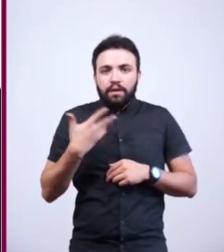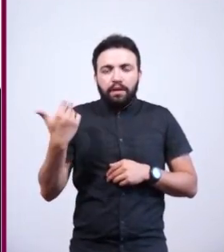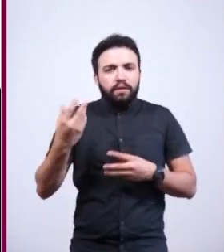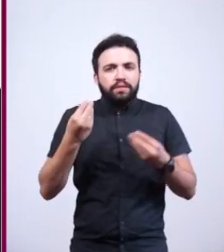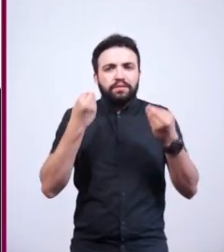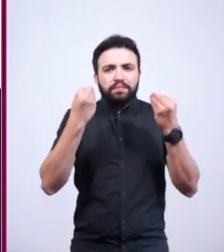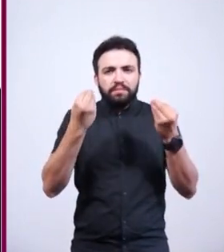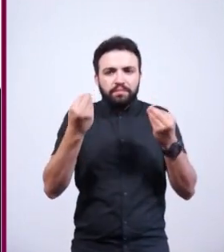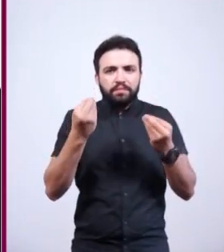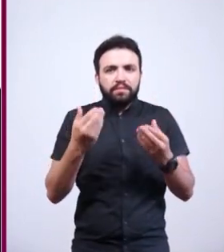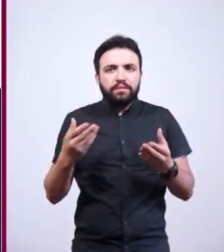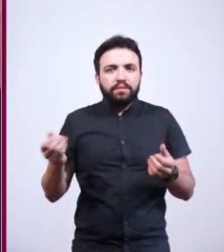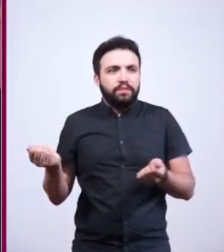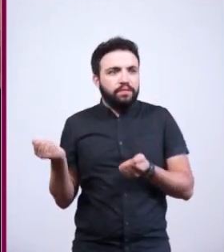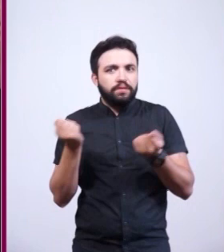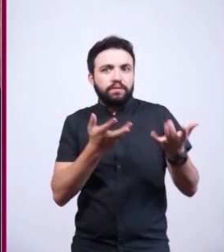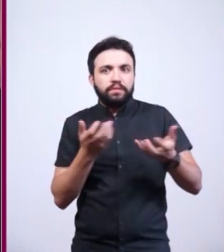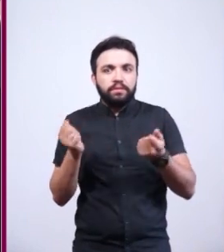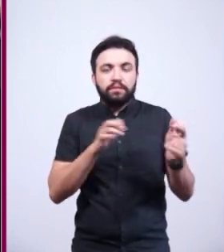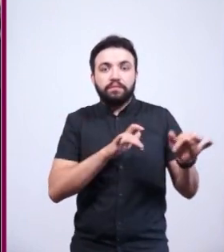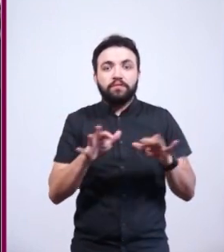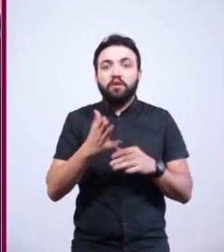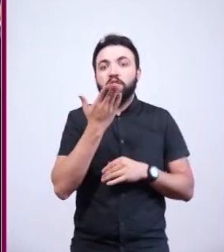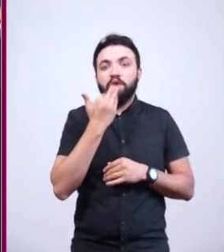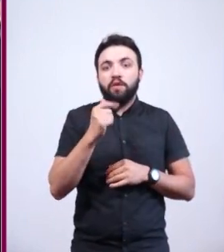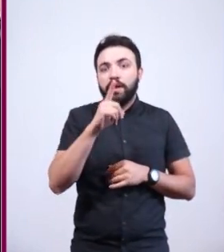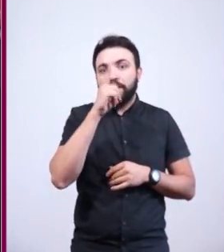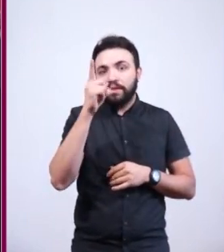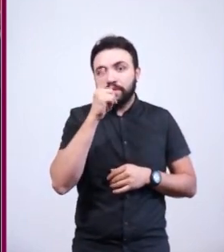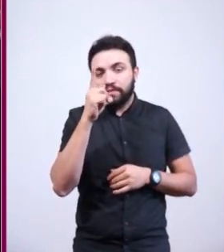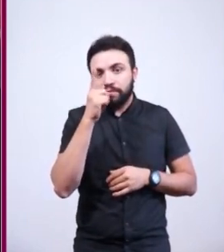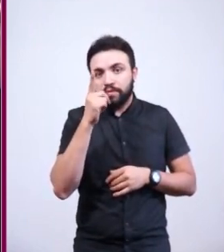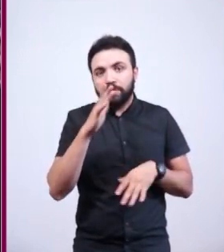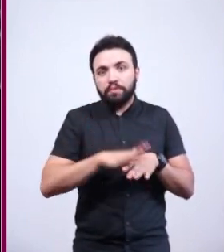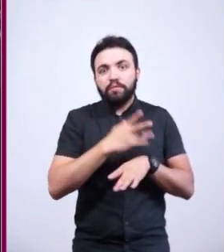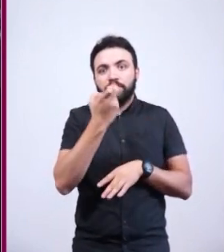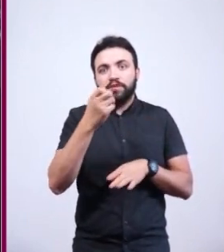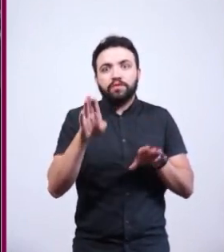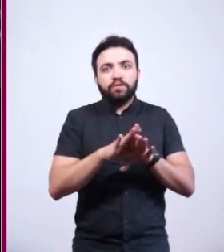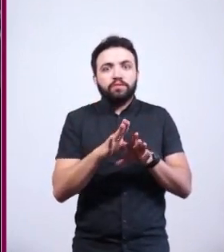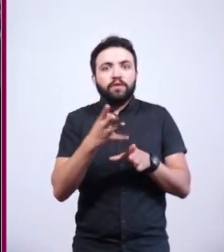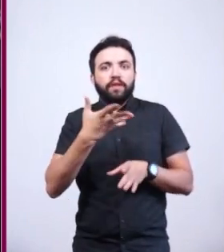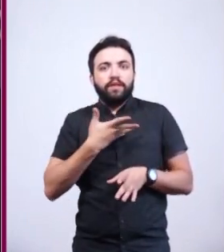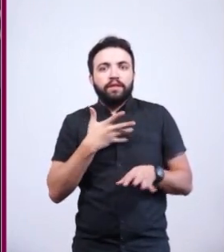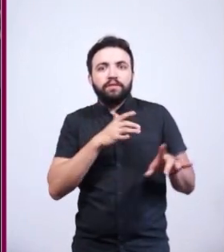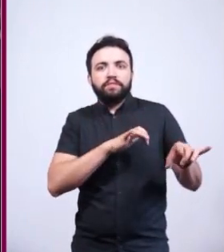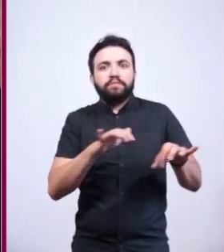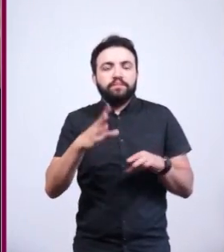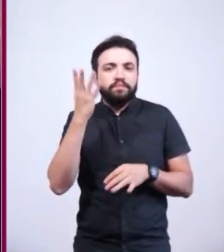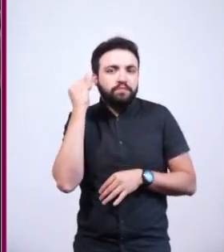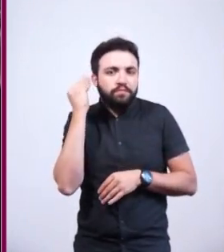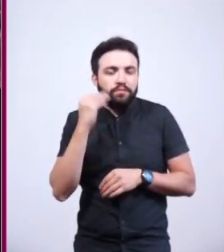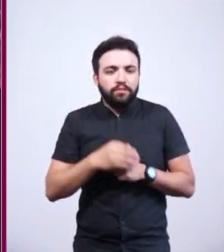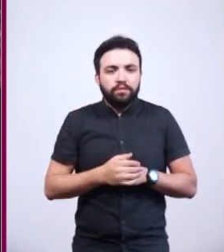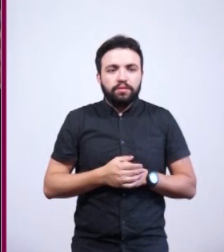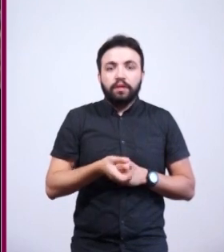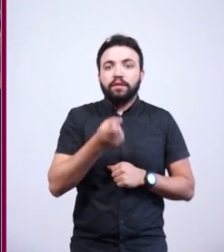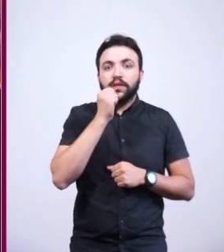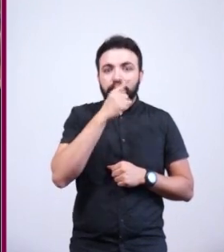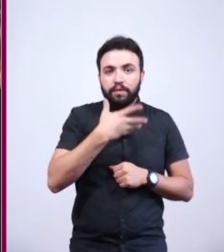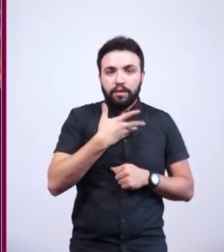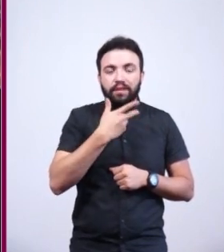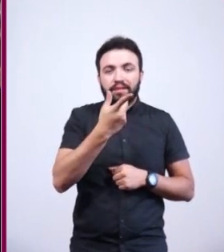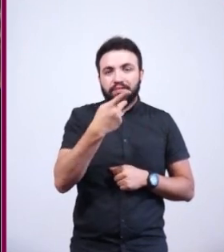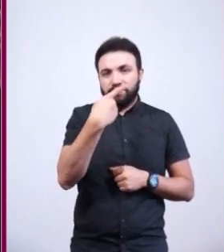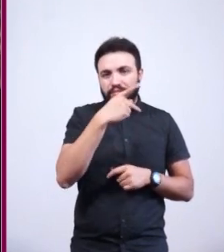muchos pianos, que no había luz y entonces era como una manera de entretener. Además era uno de los instrumentos